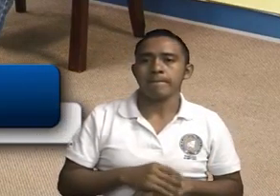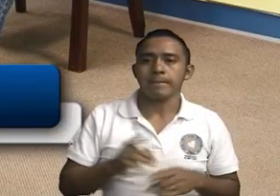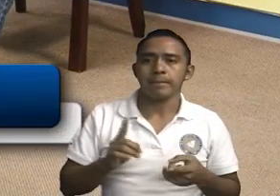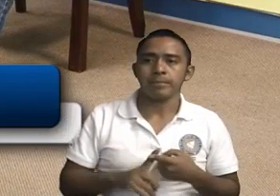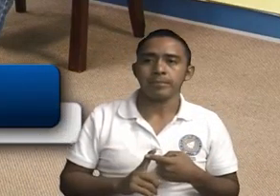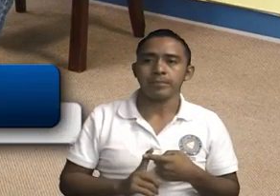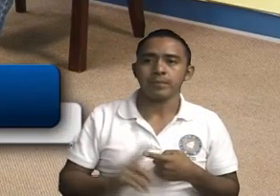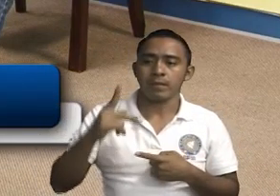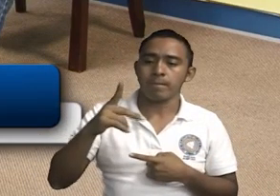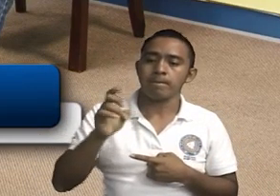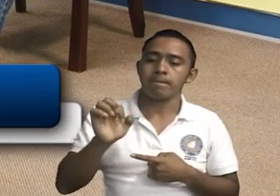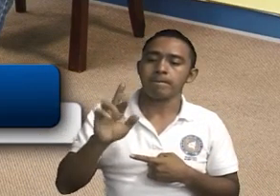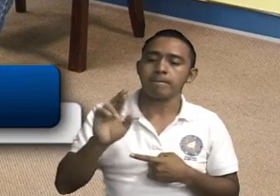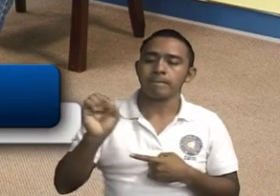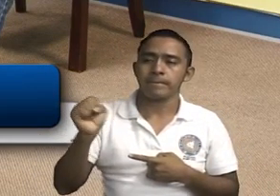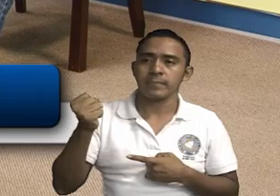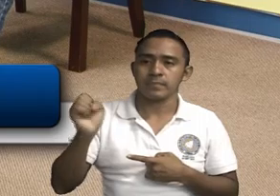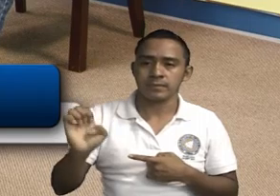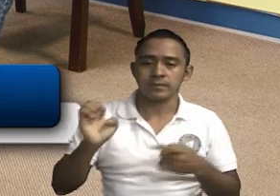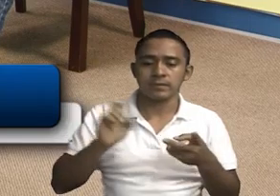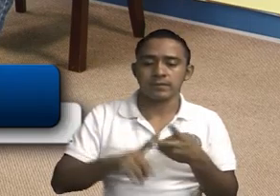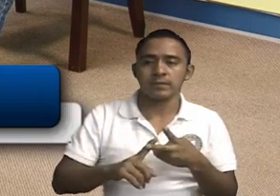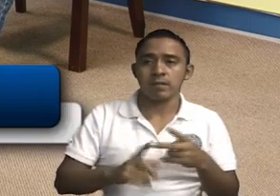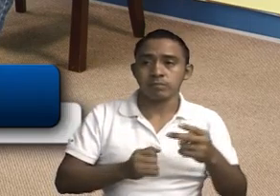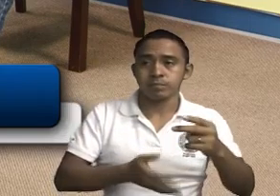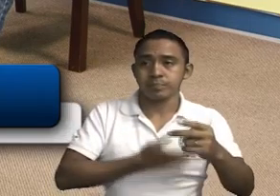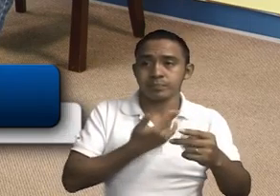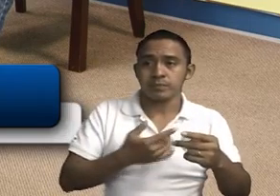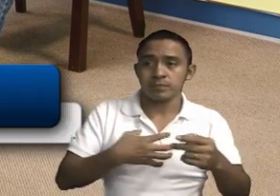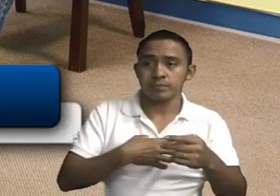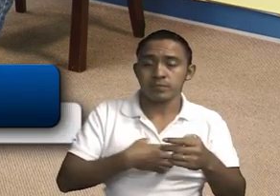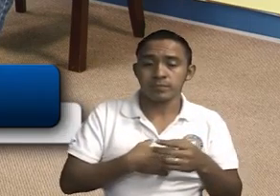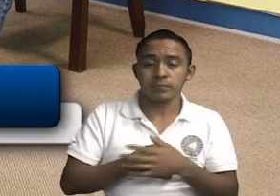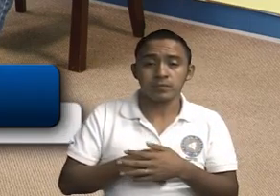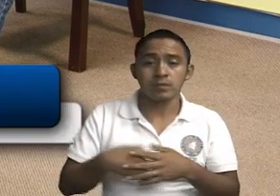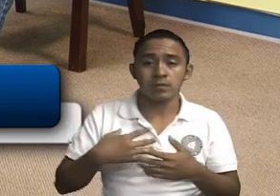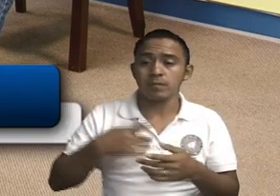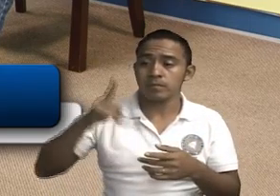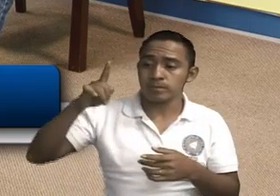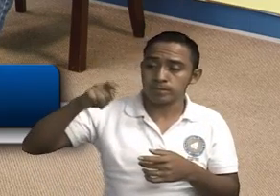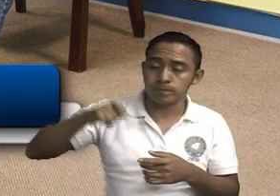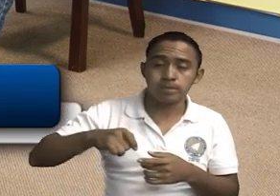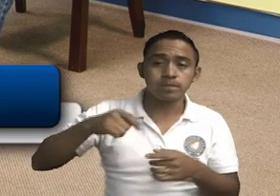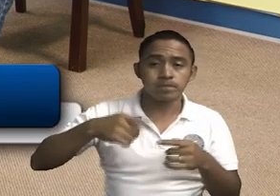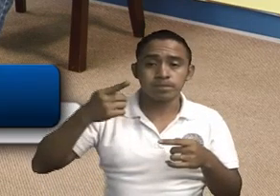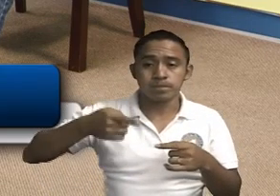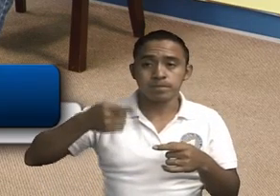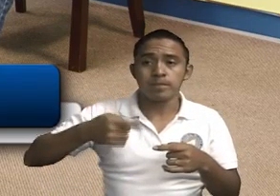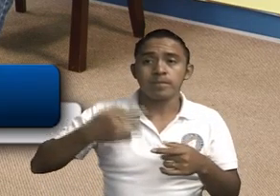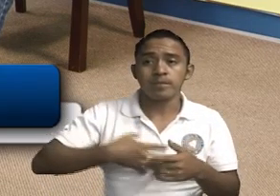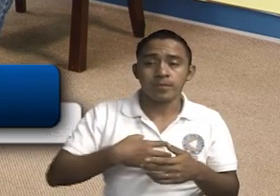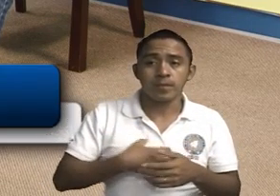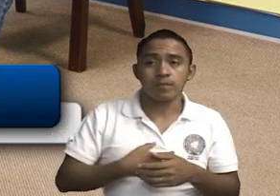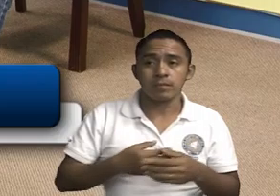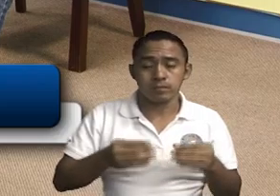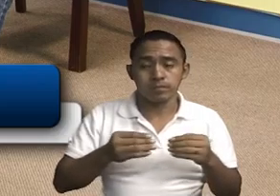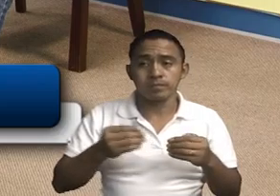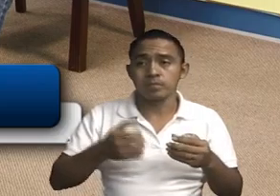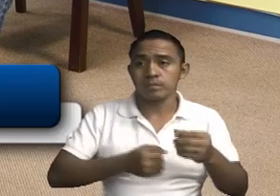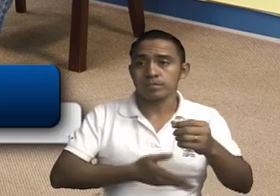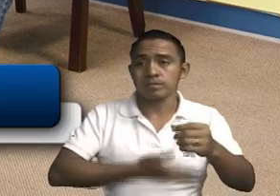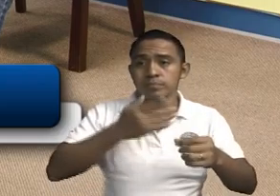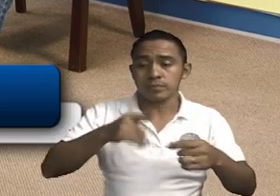hipertensión, ¿verdad?, afecta lo que es la microvasculatura del pene. Entonces, solo con el diagnóstico de hipertensión tenés el